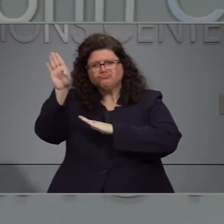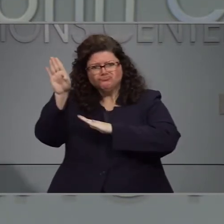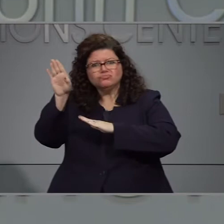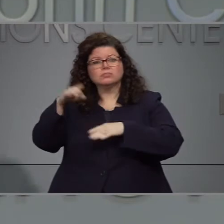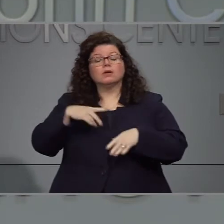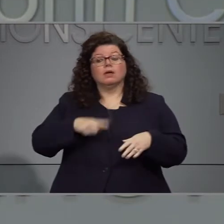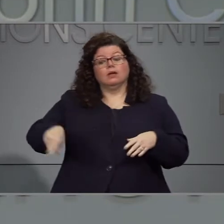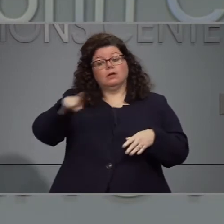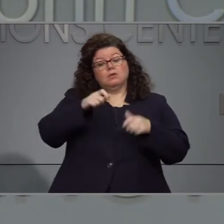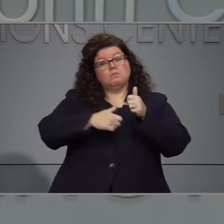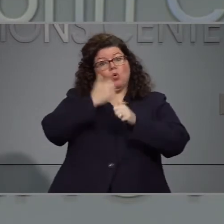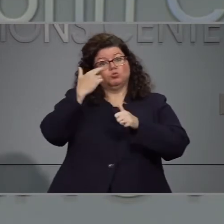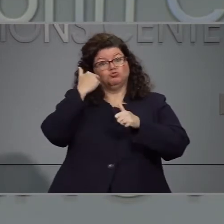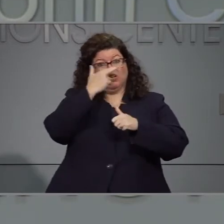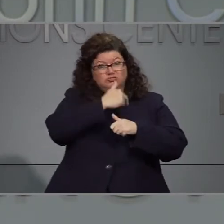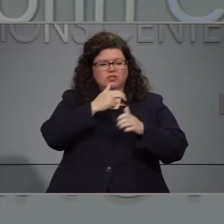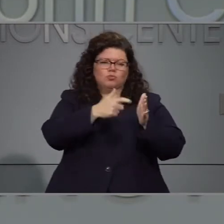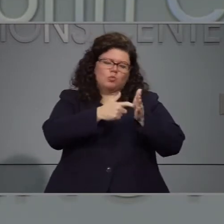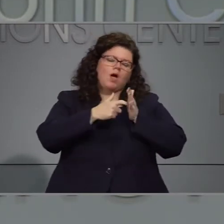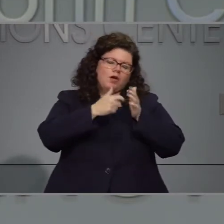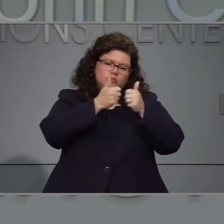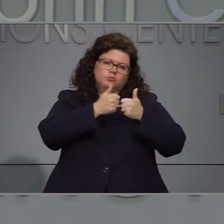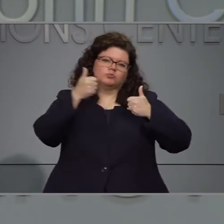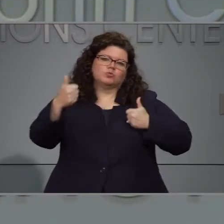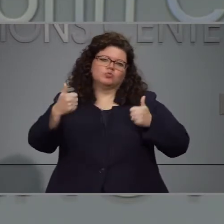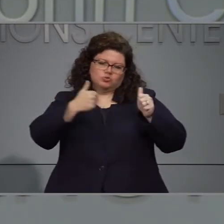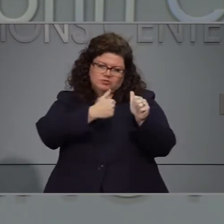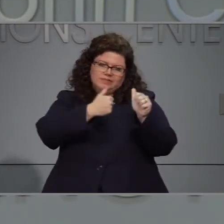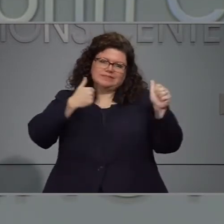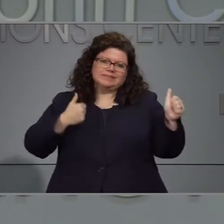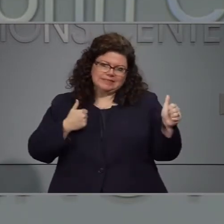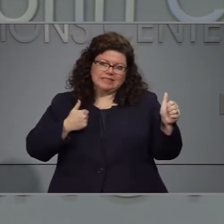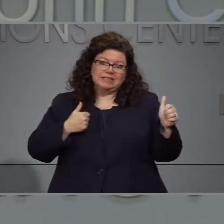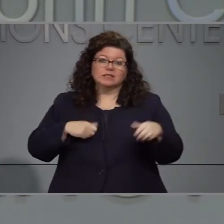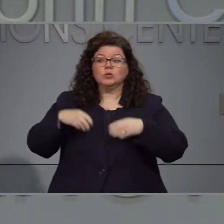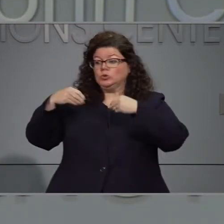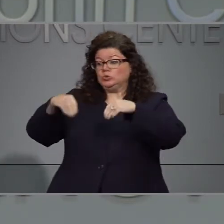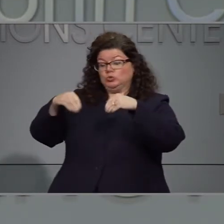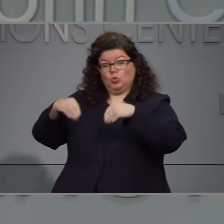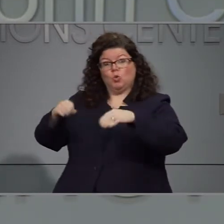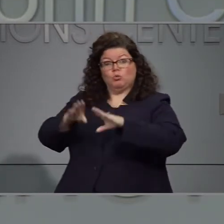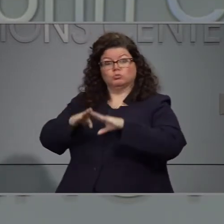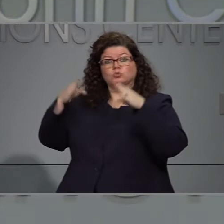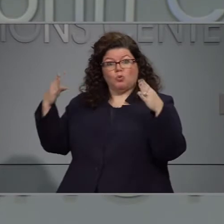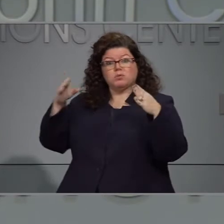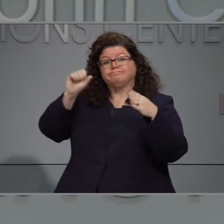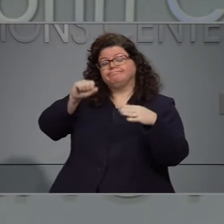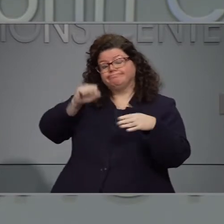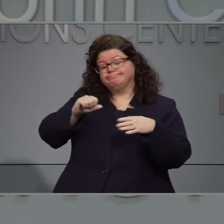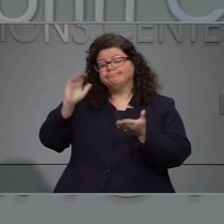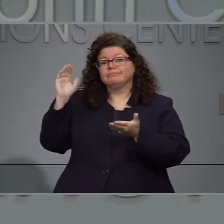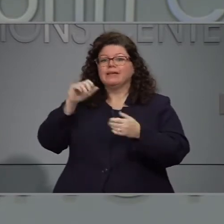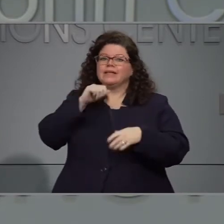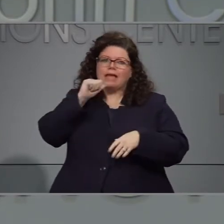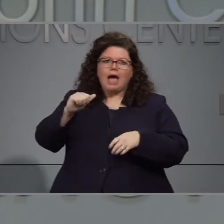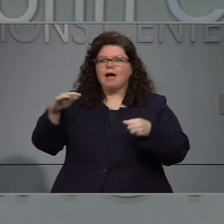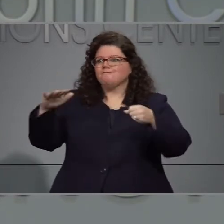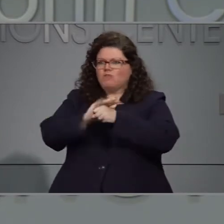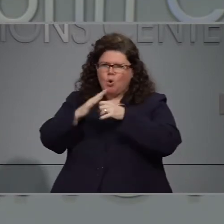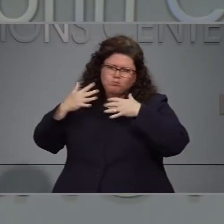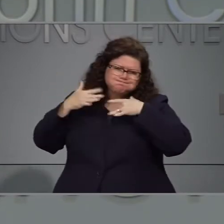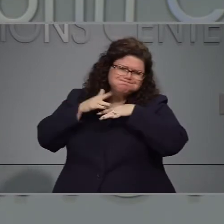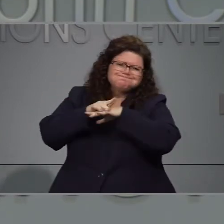están trabajando arduamente para requerir mascarillas y el distanciamiento social. También las